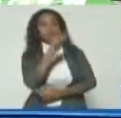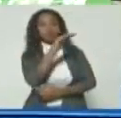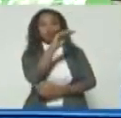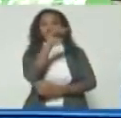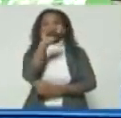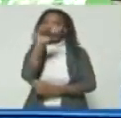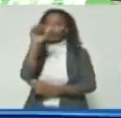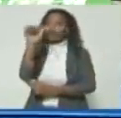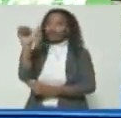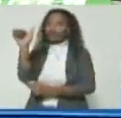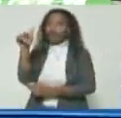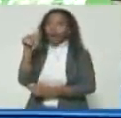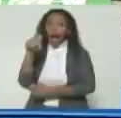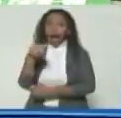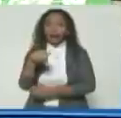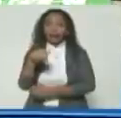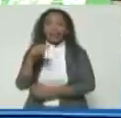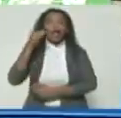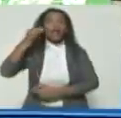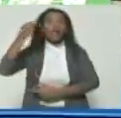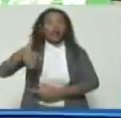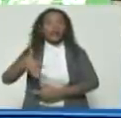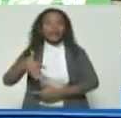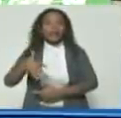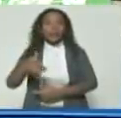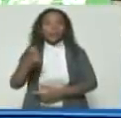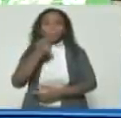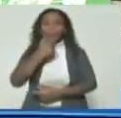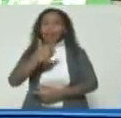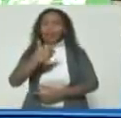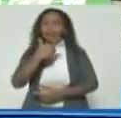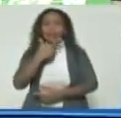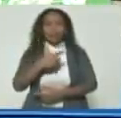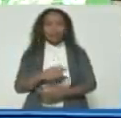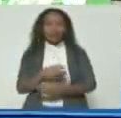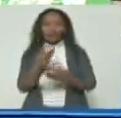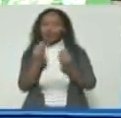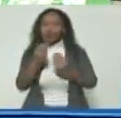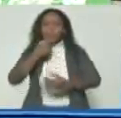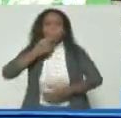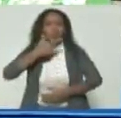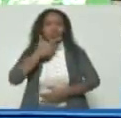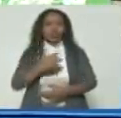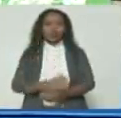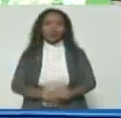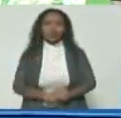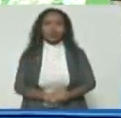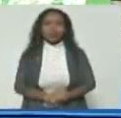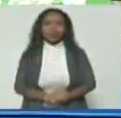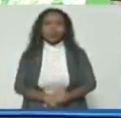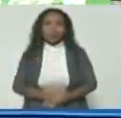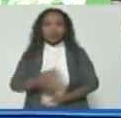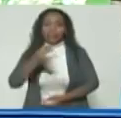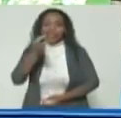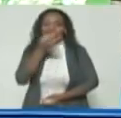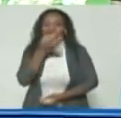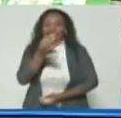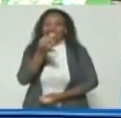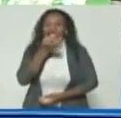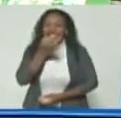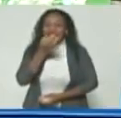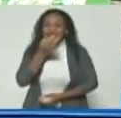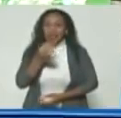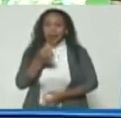punto de Guatire es maravillosa, hermosa. El verde, verde, verde